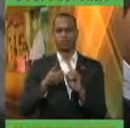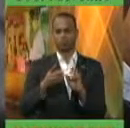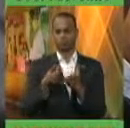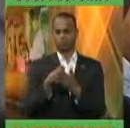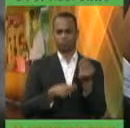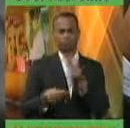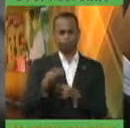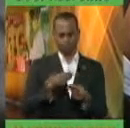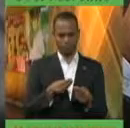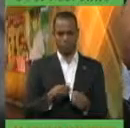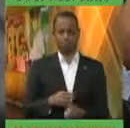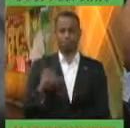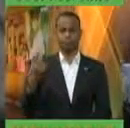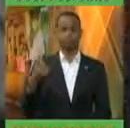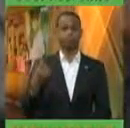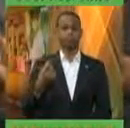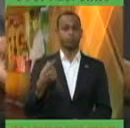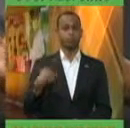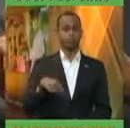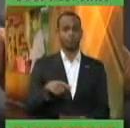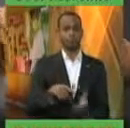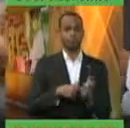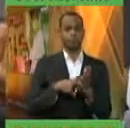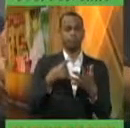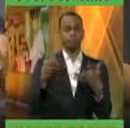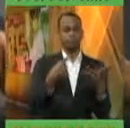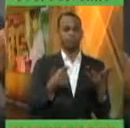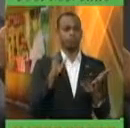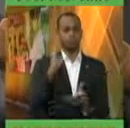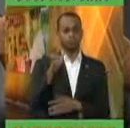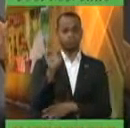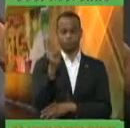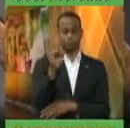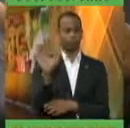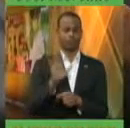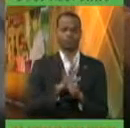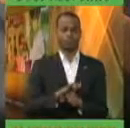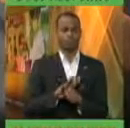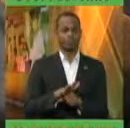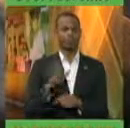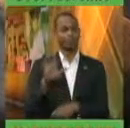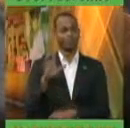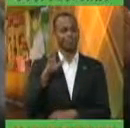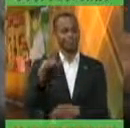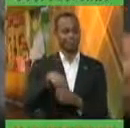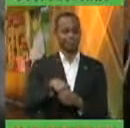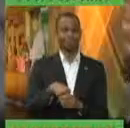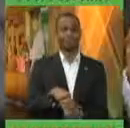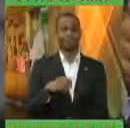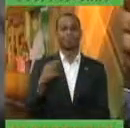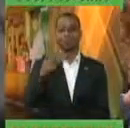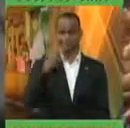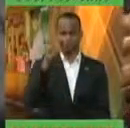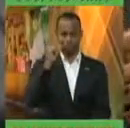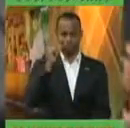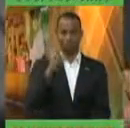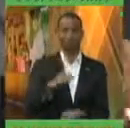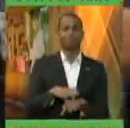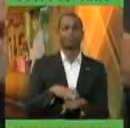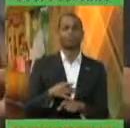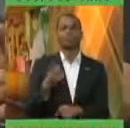demanda y ahorita vamos a tener la misma presión que los hoteles de los bancos ayer me llamaron aquí hay una asociación